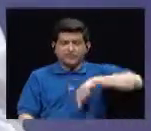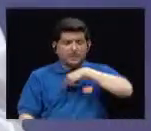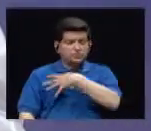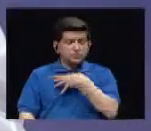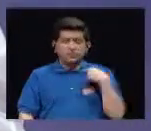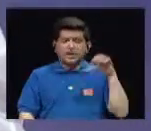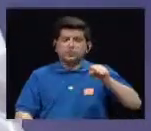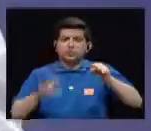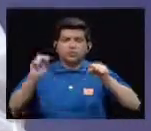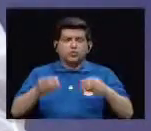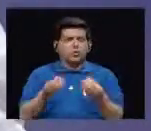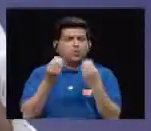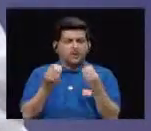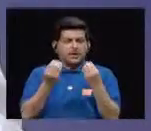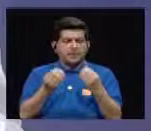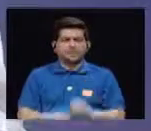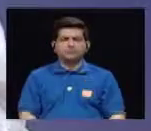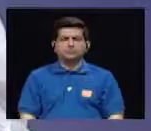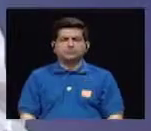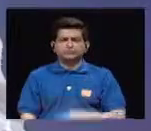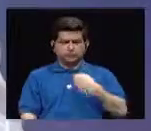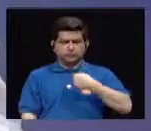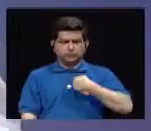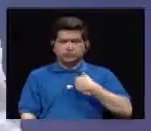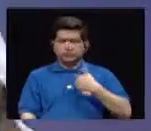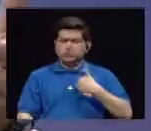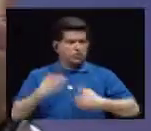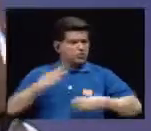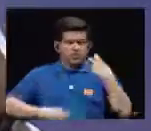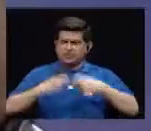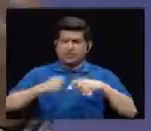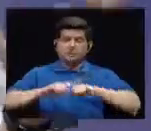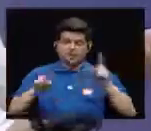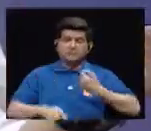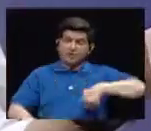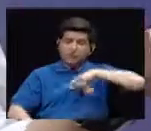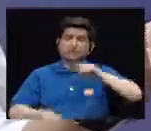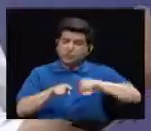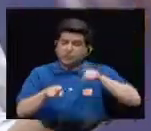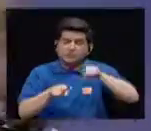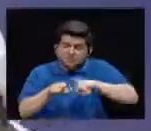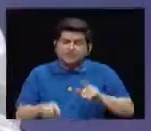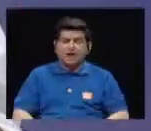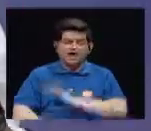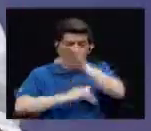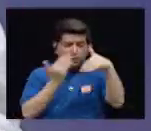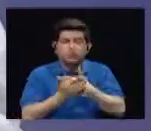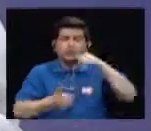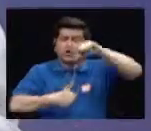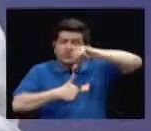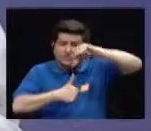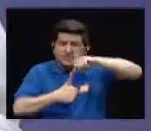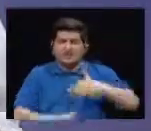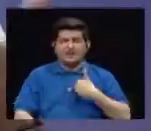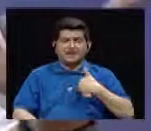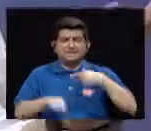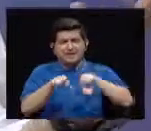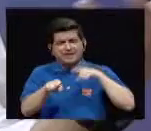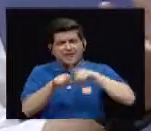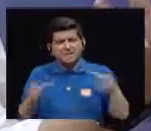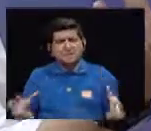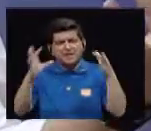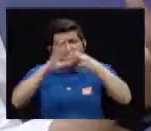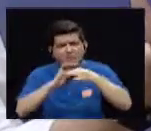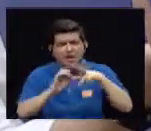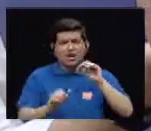nos guste o no, para muchos, ¿verdad? Yo no tengo ningún problema con eso, pero somos hermanos. O sea, en todo Centroamérica tenemos una hermandad